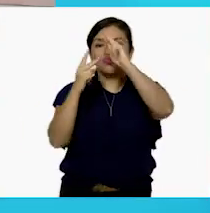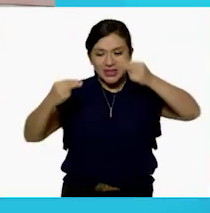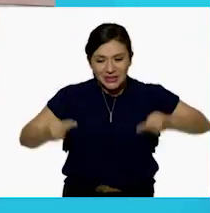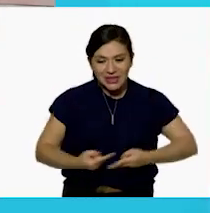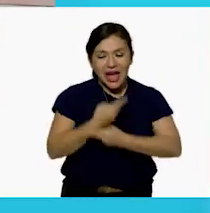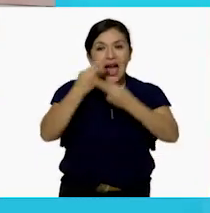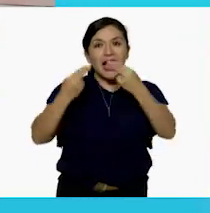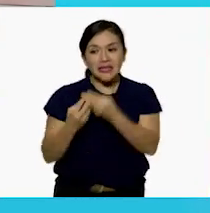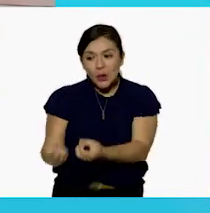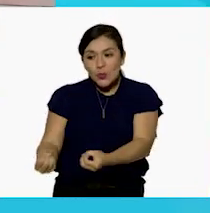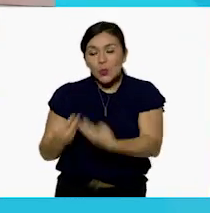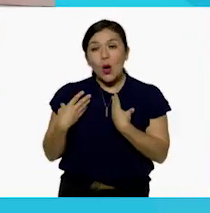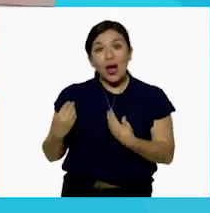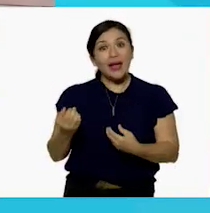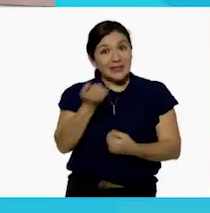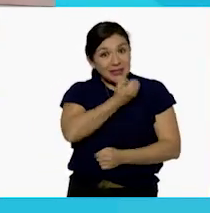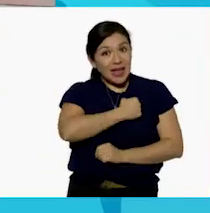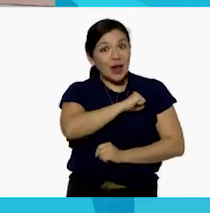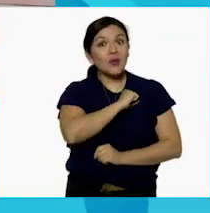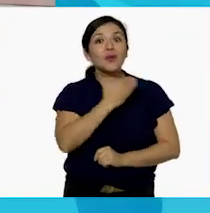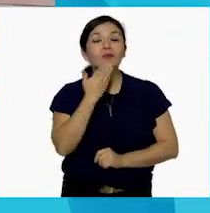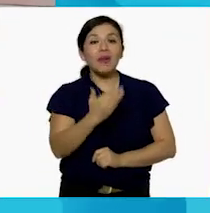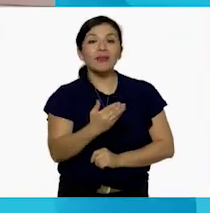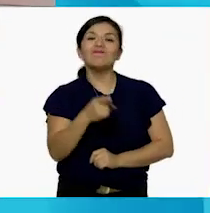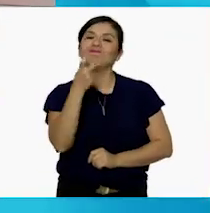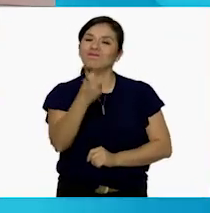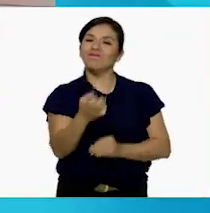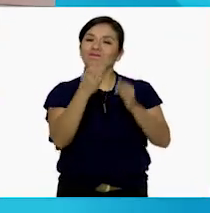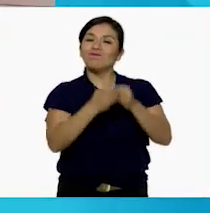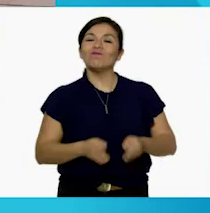nos brinden un ambiente favorable, es